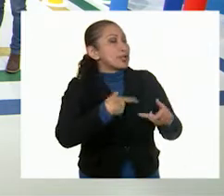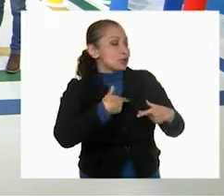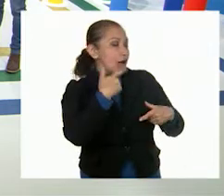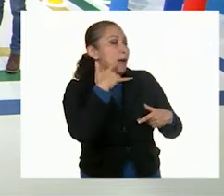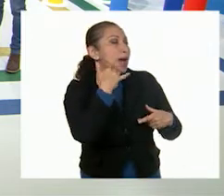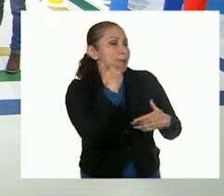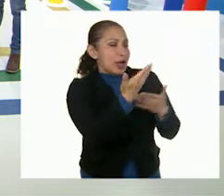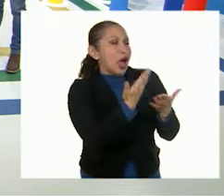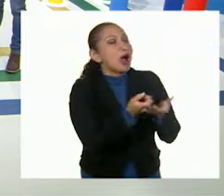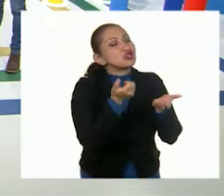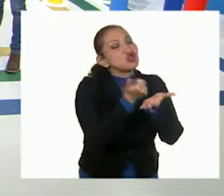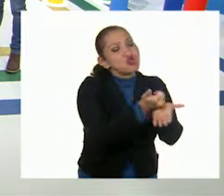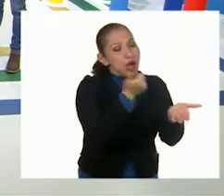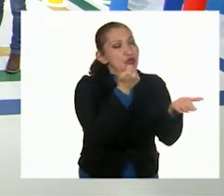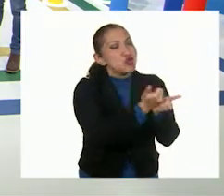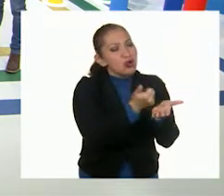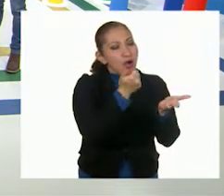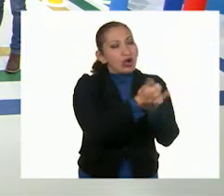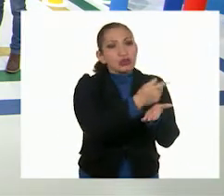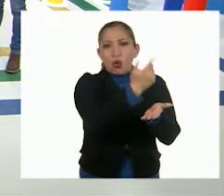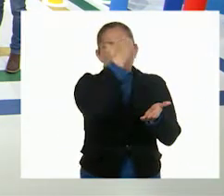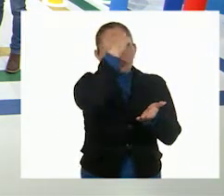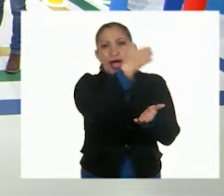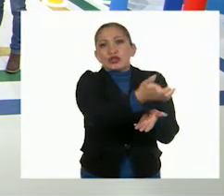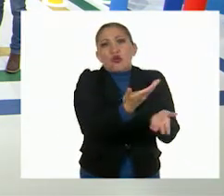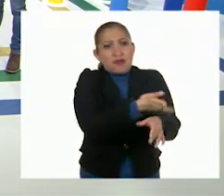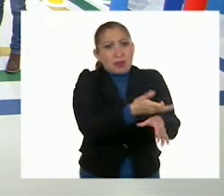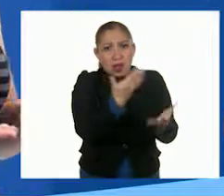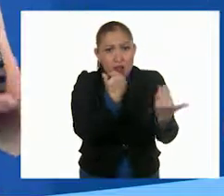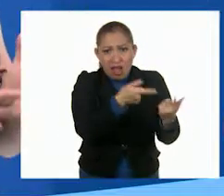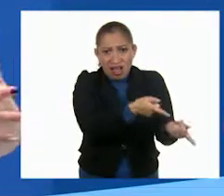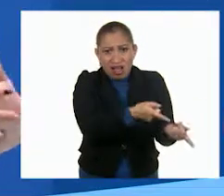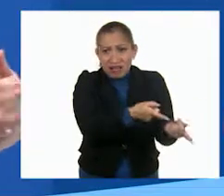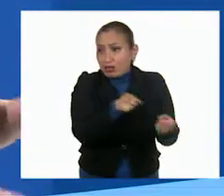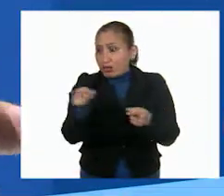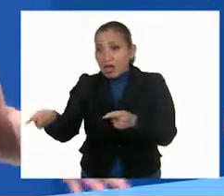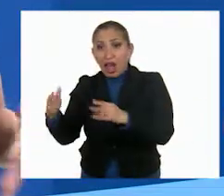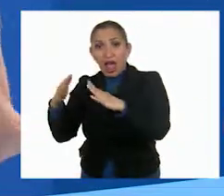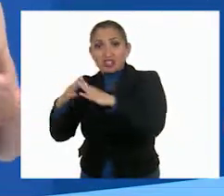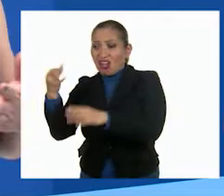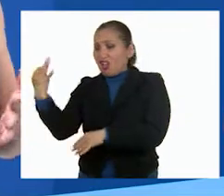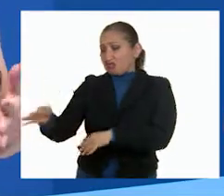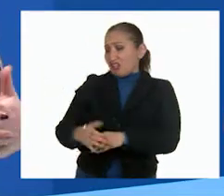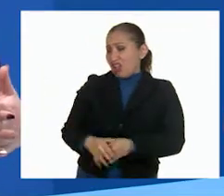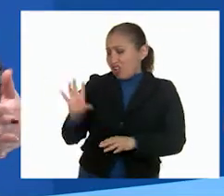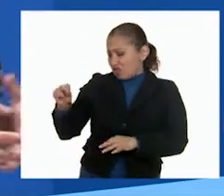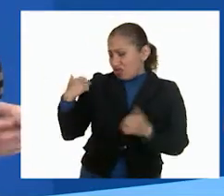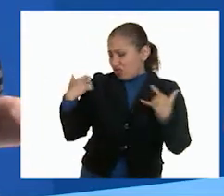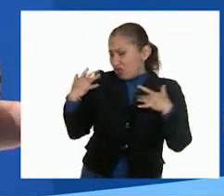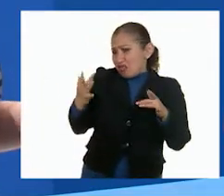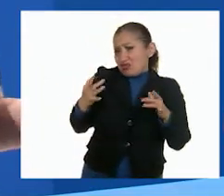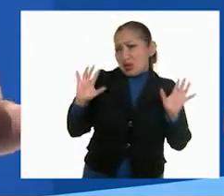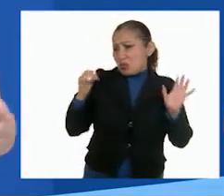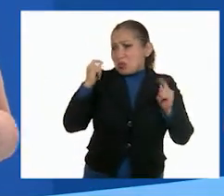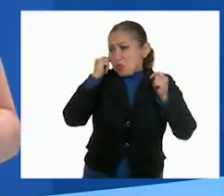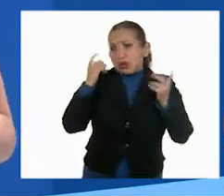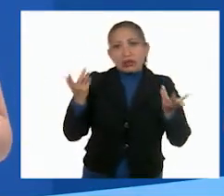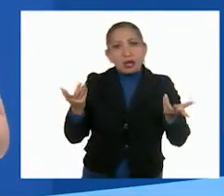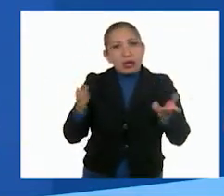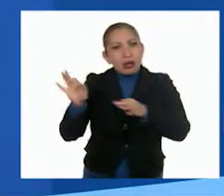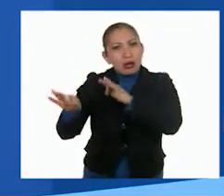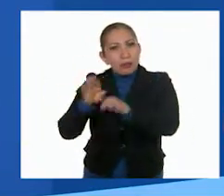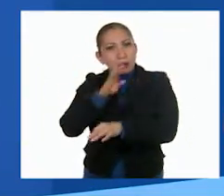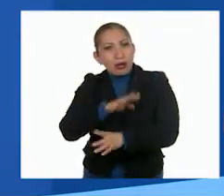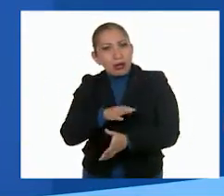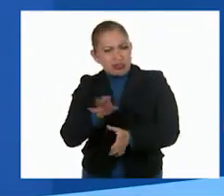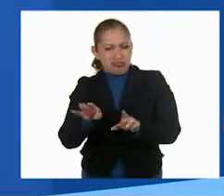portarnos amables con otros que no conocemos y en la casa ser groseros o tratarnos mal entre nosotros, ¿verdad? Claro,